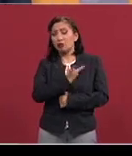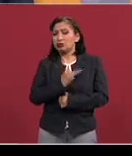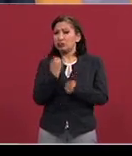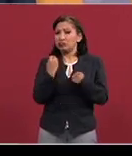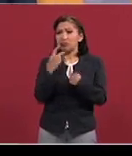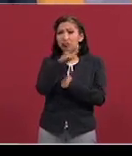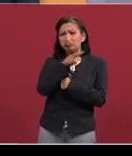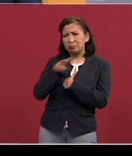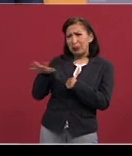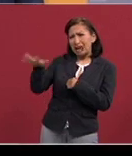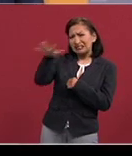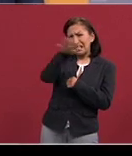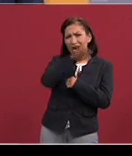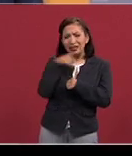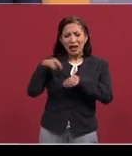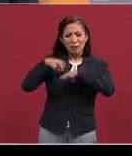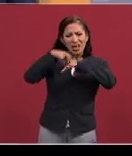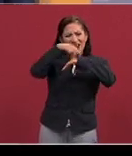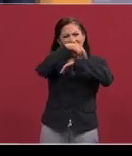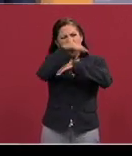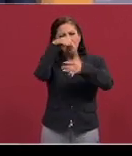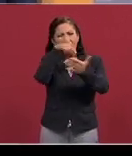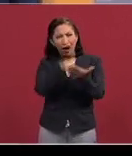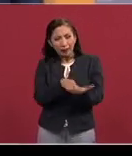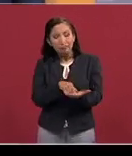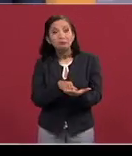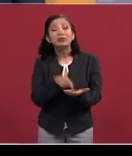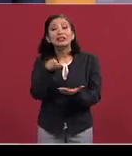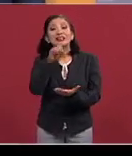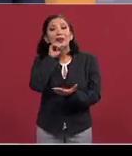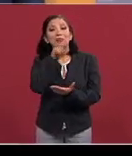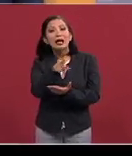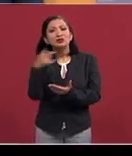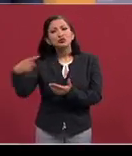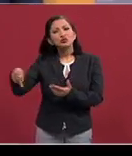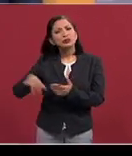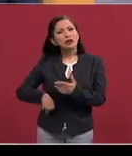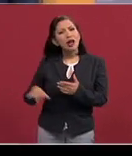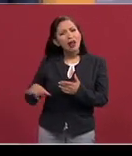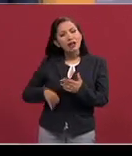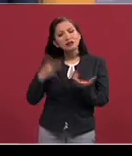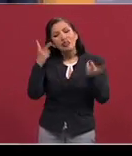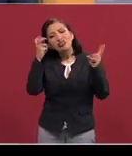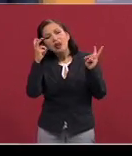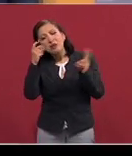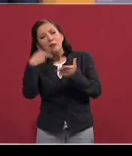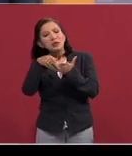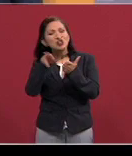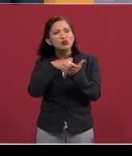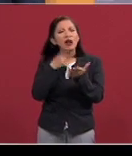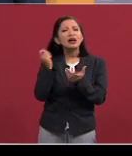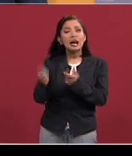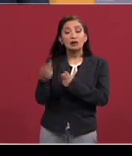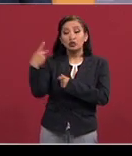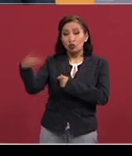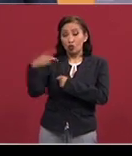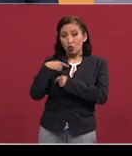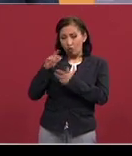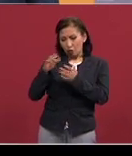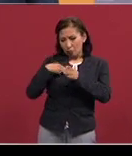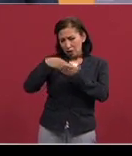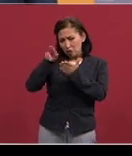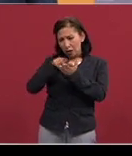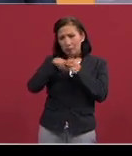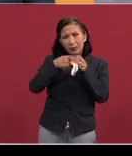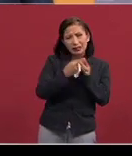el paisaje y el caminar y subir por los montes, y también de su interés por las temáticas de la pintura. Su obra arranca